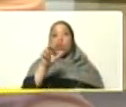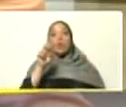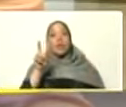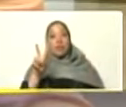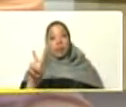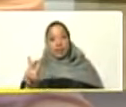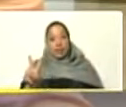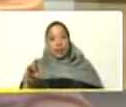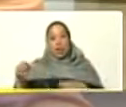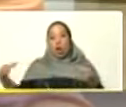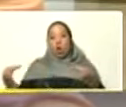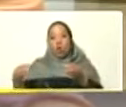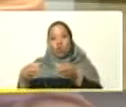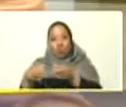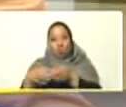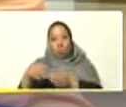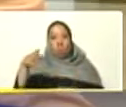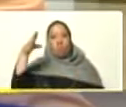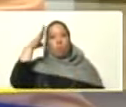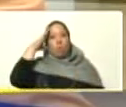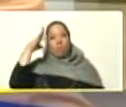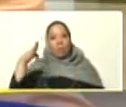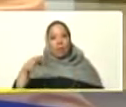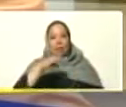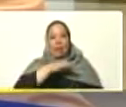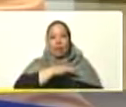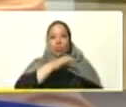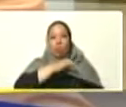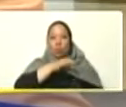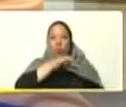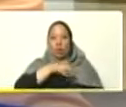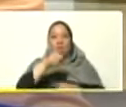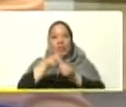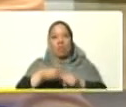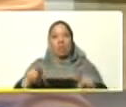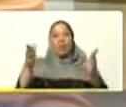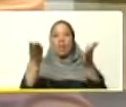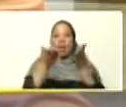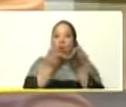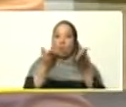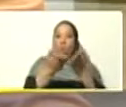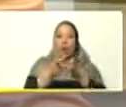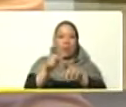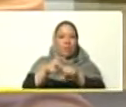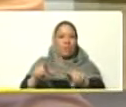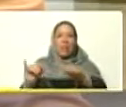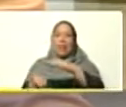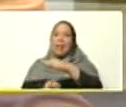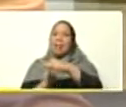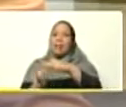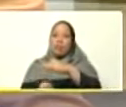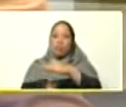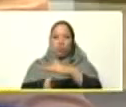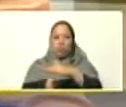23.832 bricomiles en las distintas instituciones. Eso nos da un alcance